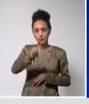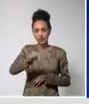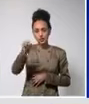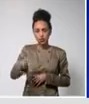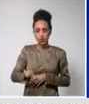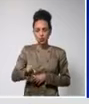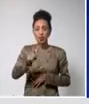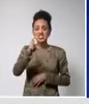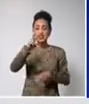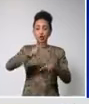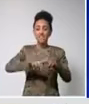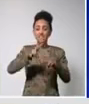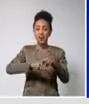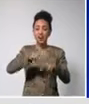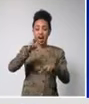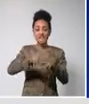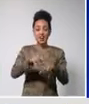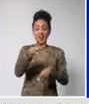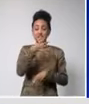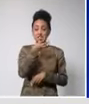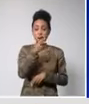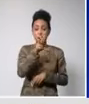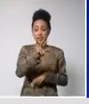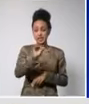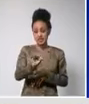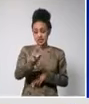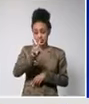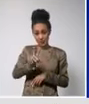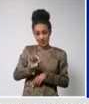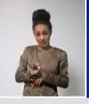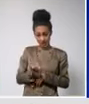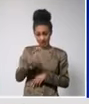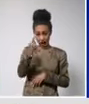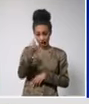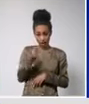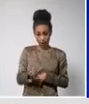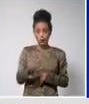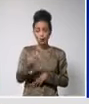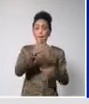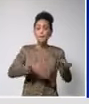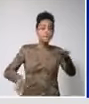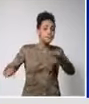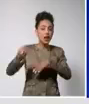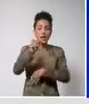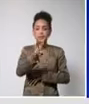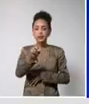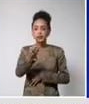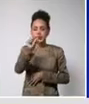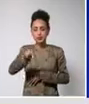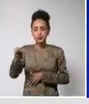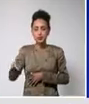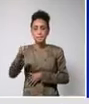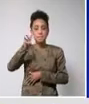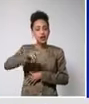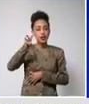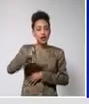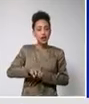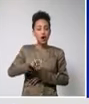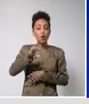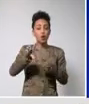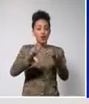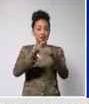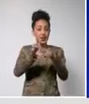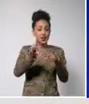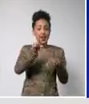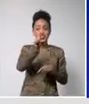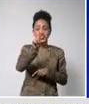Centro Habana y Habana Vieja 27 cada uno, Playa 21, Marianao y Regla con 19